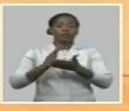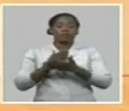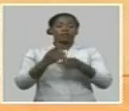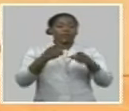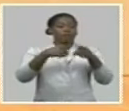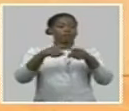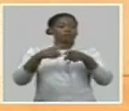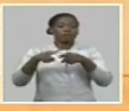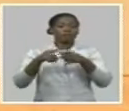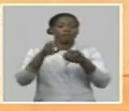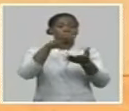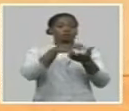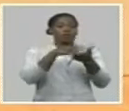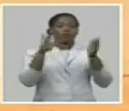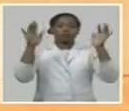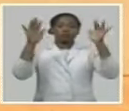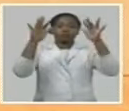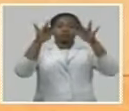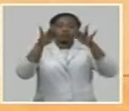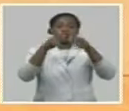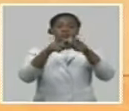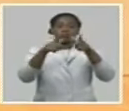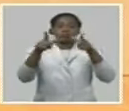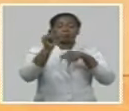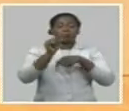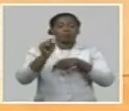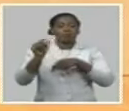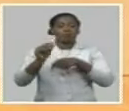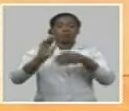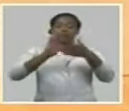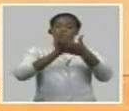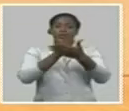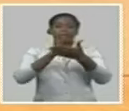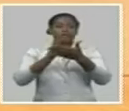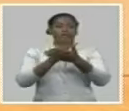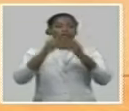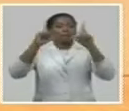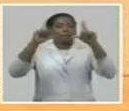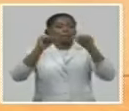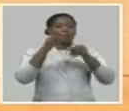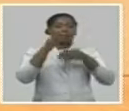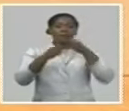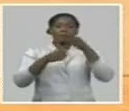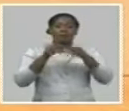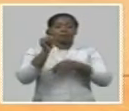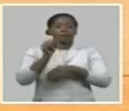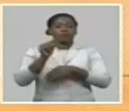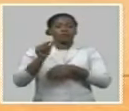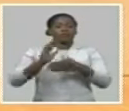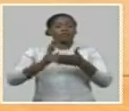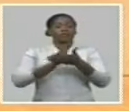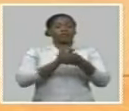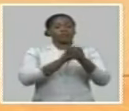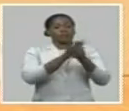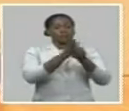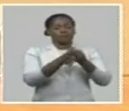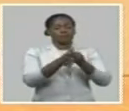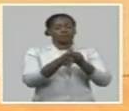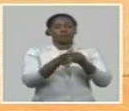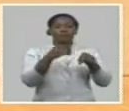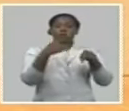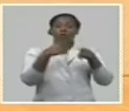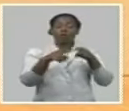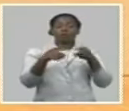de alta concentración de la población para evitar la propagación de la enfermedad y un grupo de